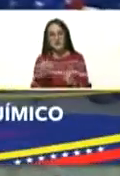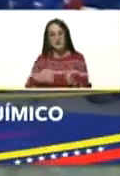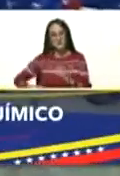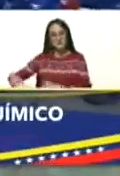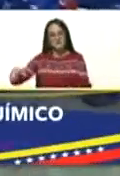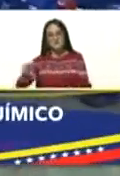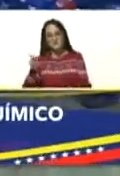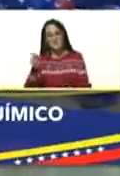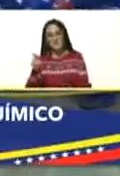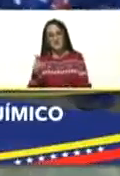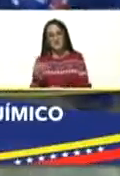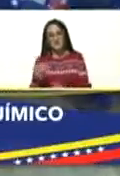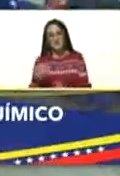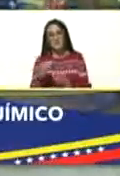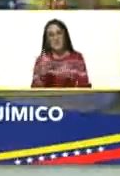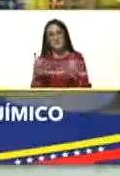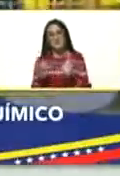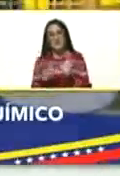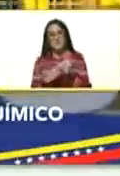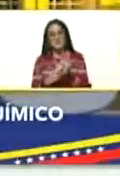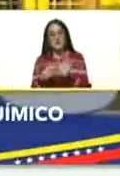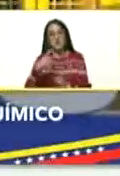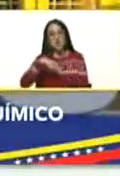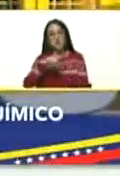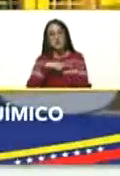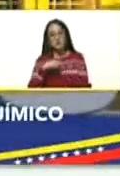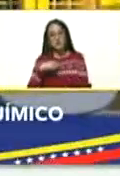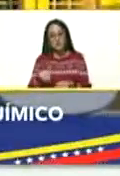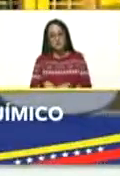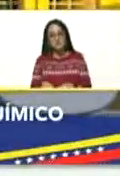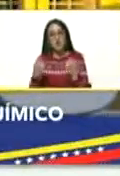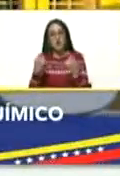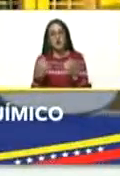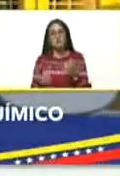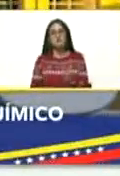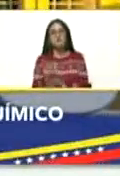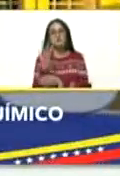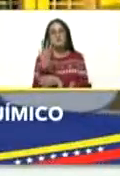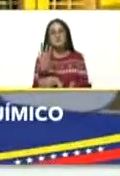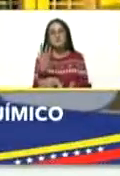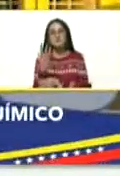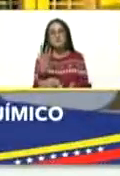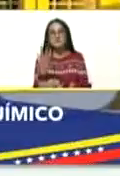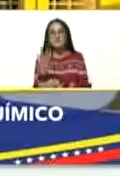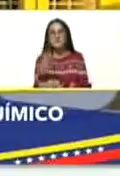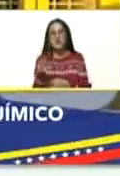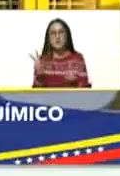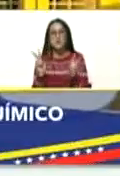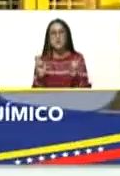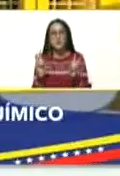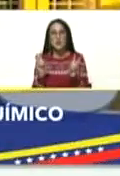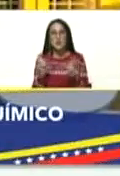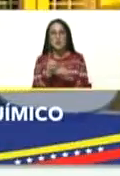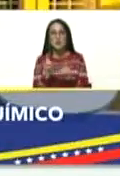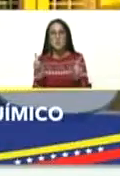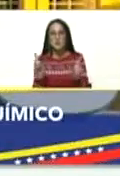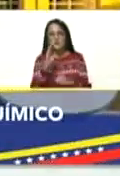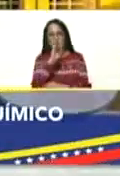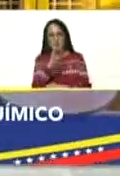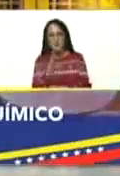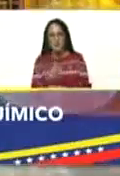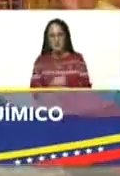democracia representativa. Nosotros somos ruptura y creación, creación de lo nuevo, la democracia